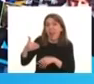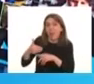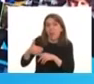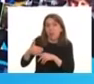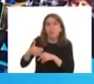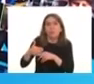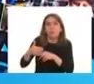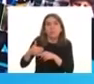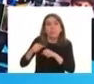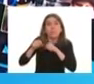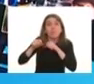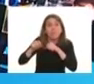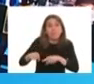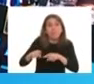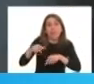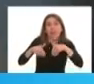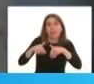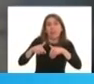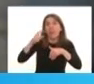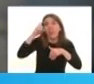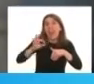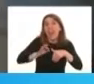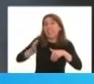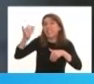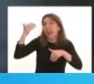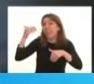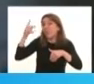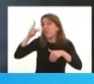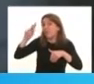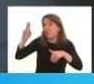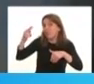de que Néstor nos dejó físicamente.